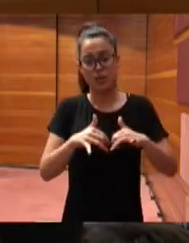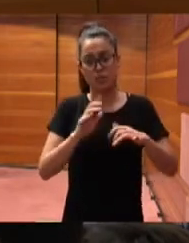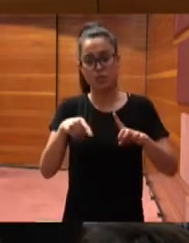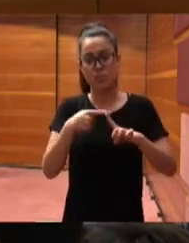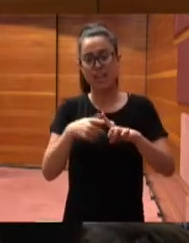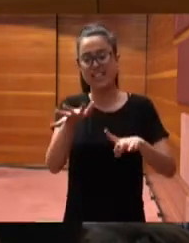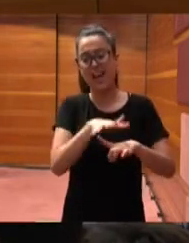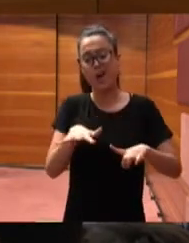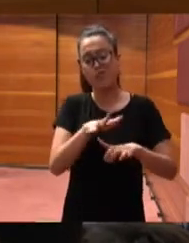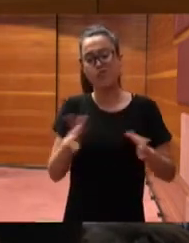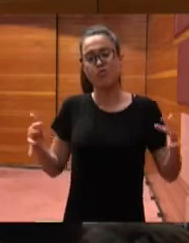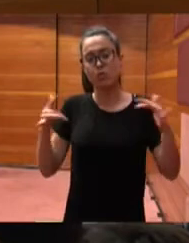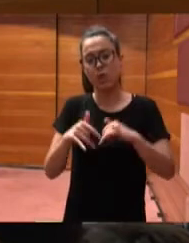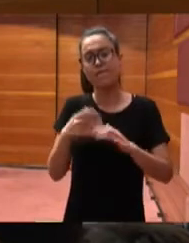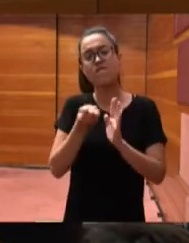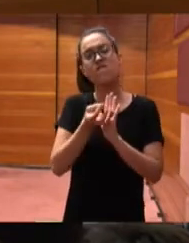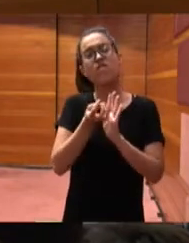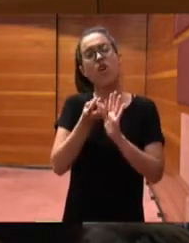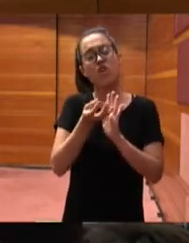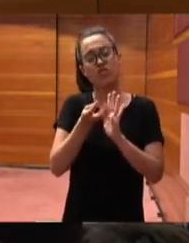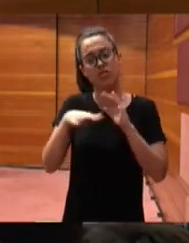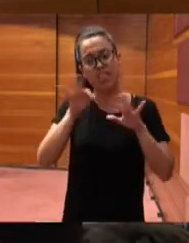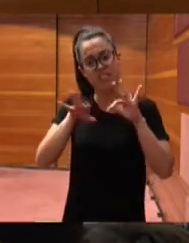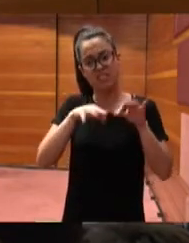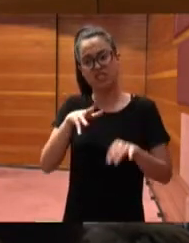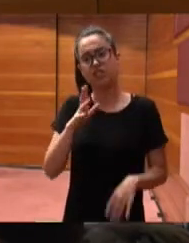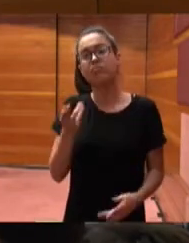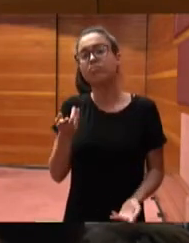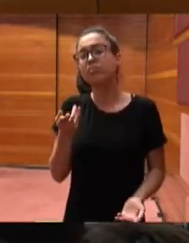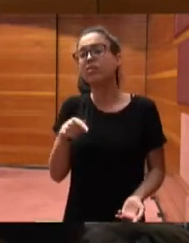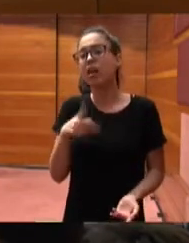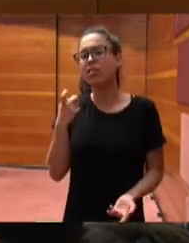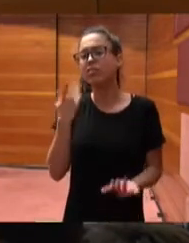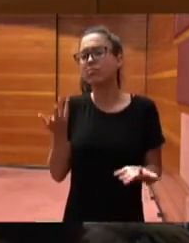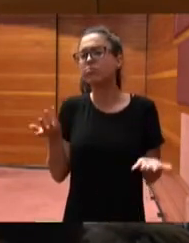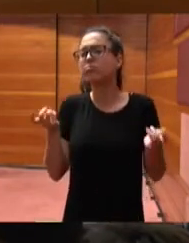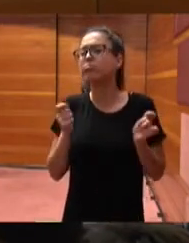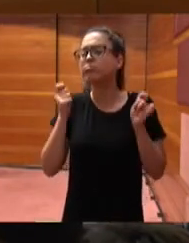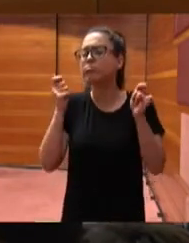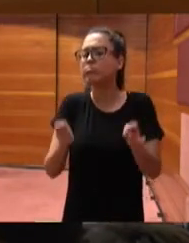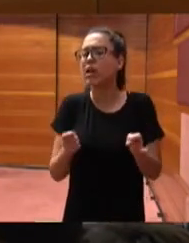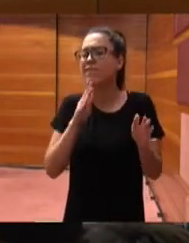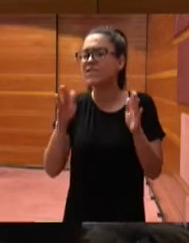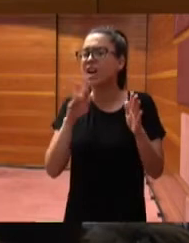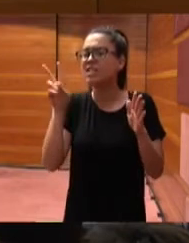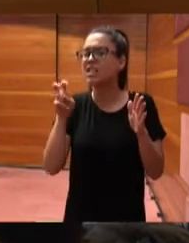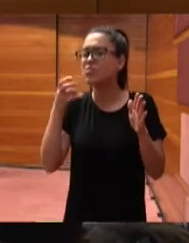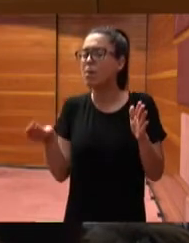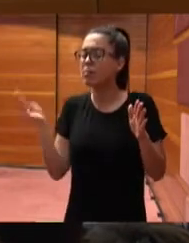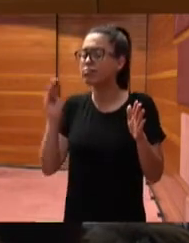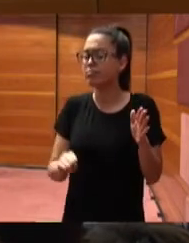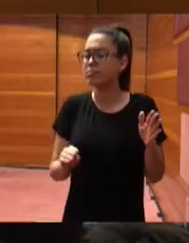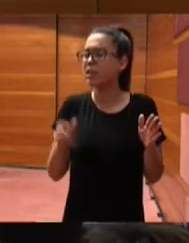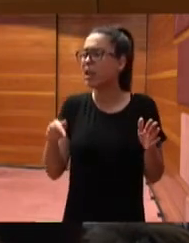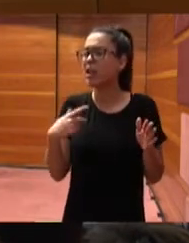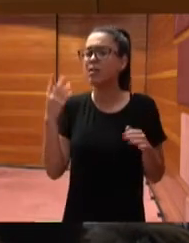Ausegunes, que son dos foros de deliberación. La pregunta, ¿incorporamos una fase nueva de discusión? ¿Quién ha